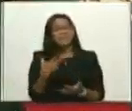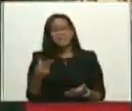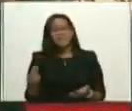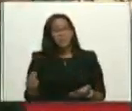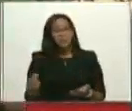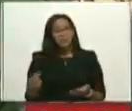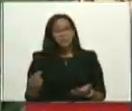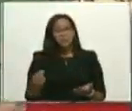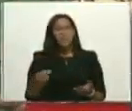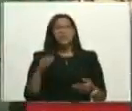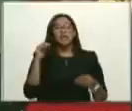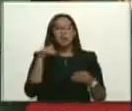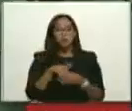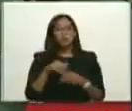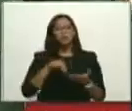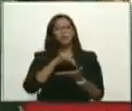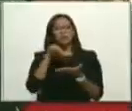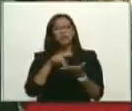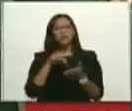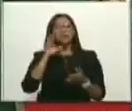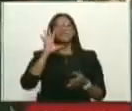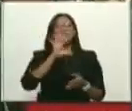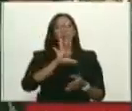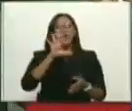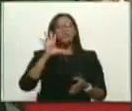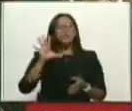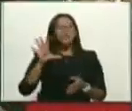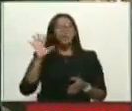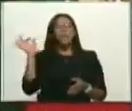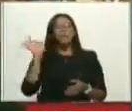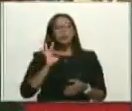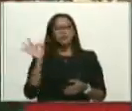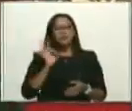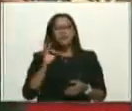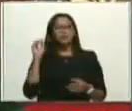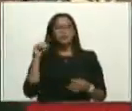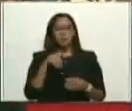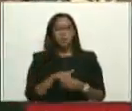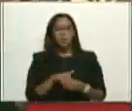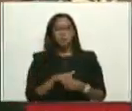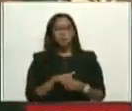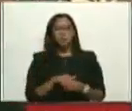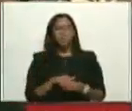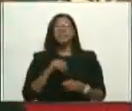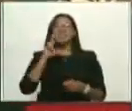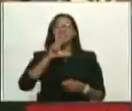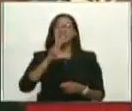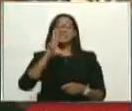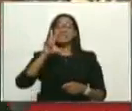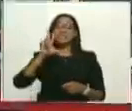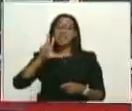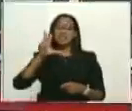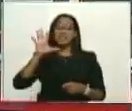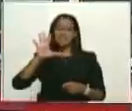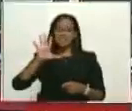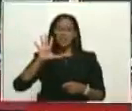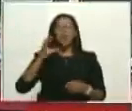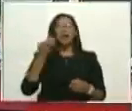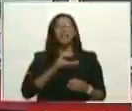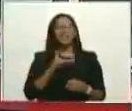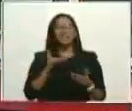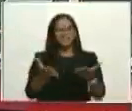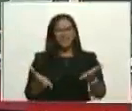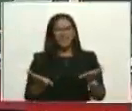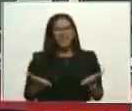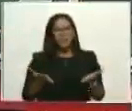sacamos en el voto nacional el 55% del voto nacional y de 335 alcaldes ganamos